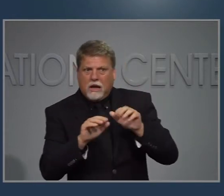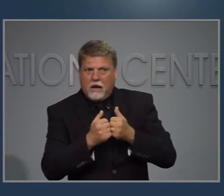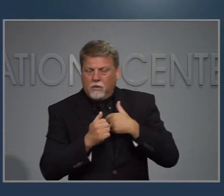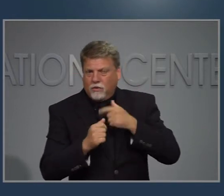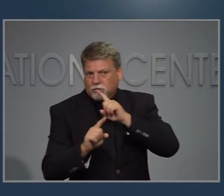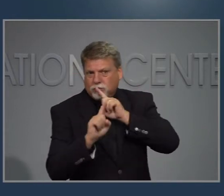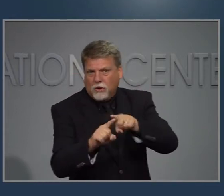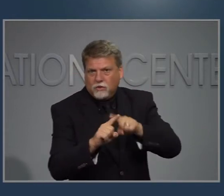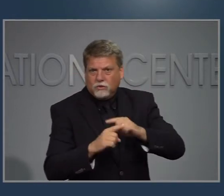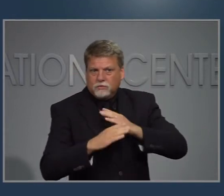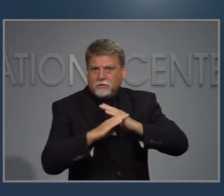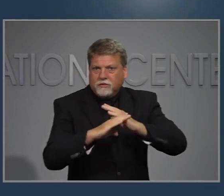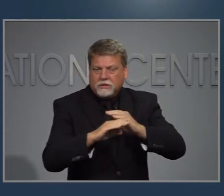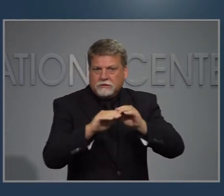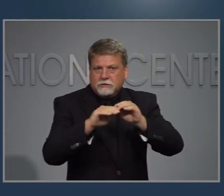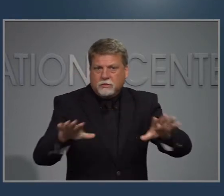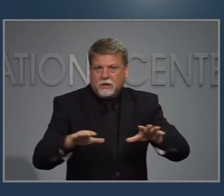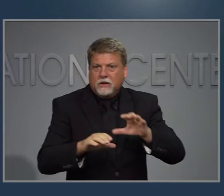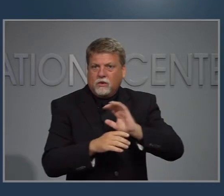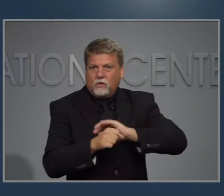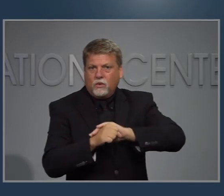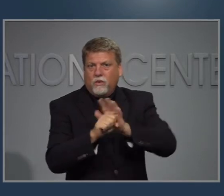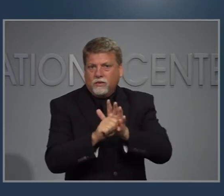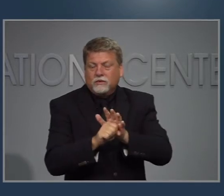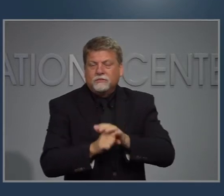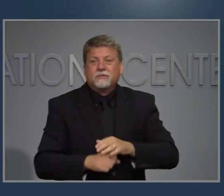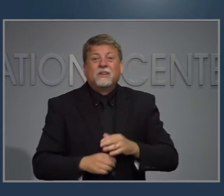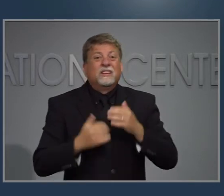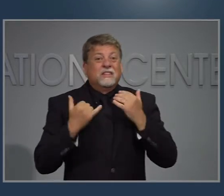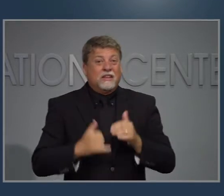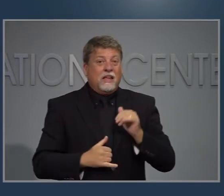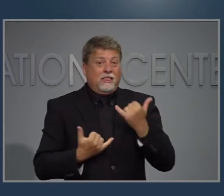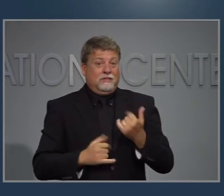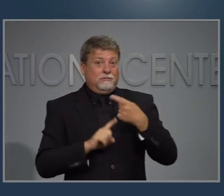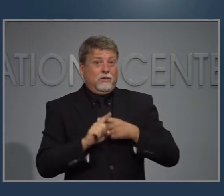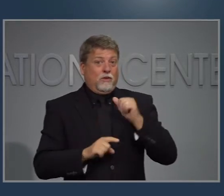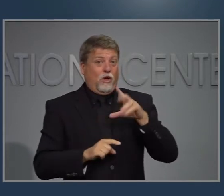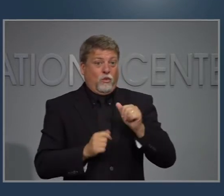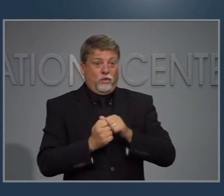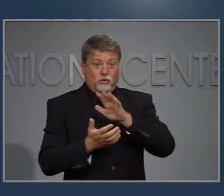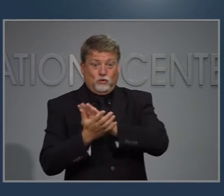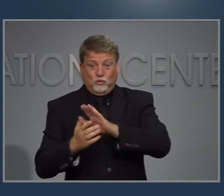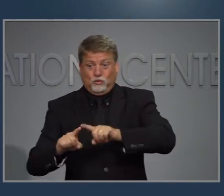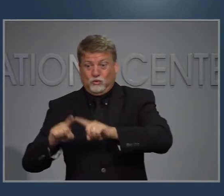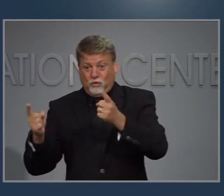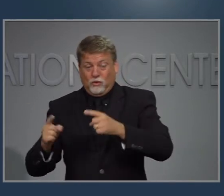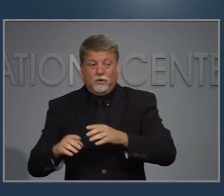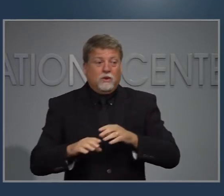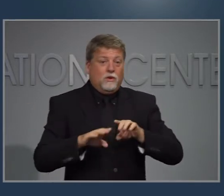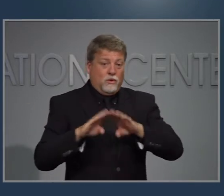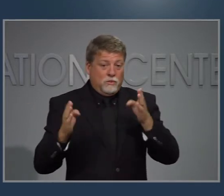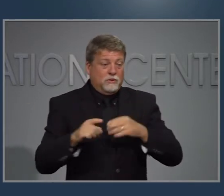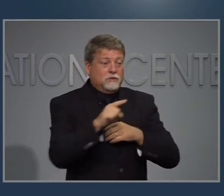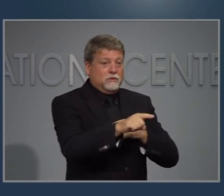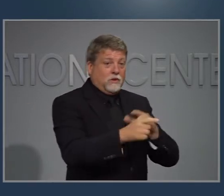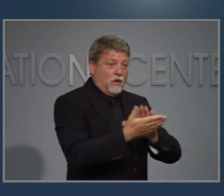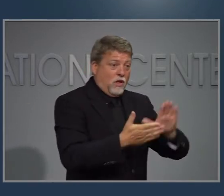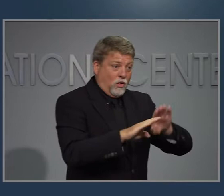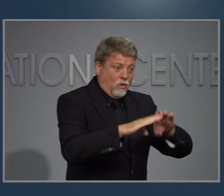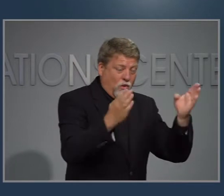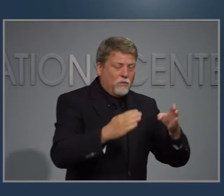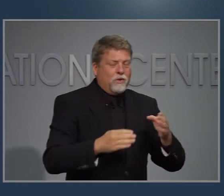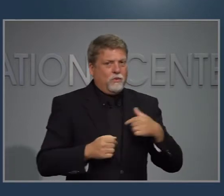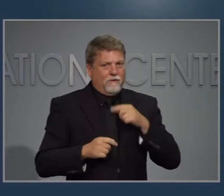Las aperturas va a ser una cosa muy importante en nuestra respuesta y vamos a seguir monitoreando